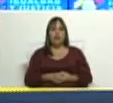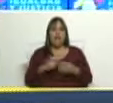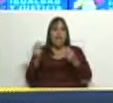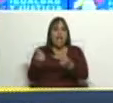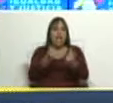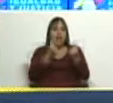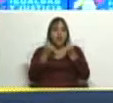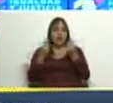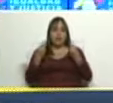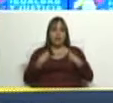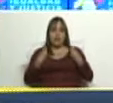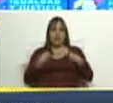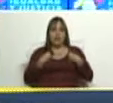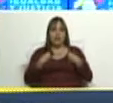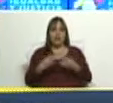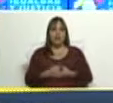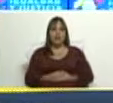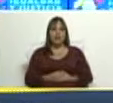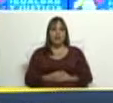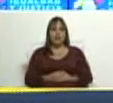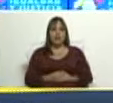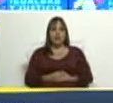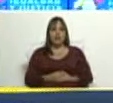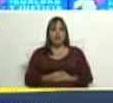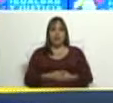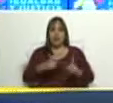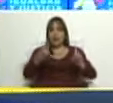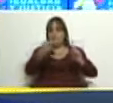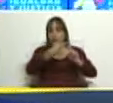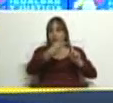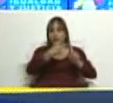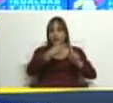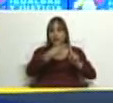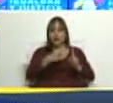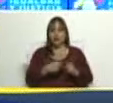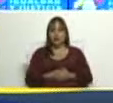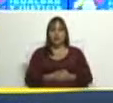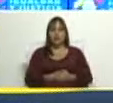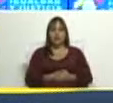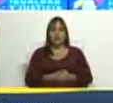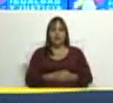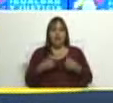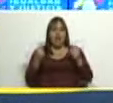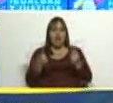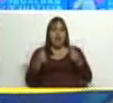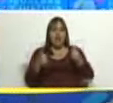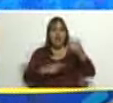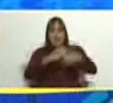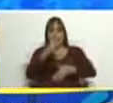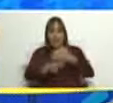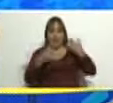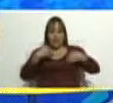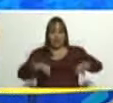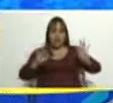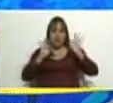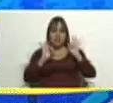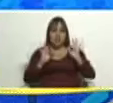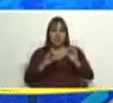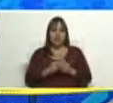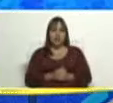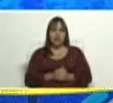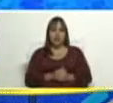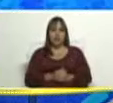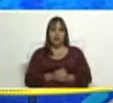Economía para la vida. En primer lugar, activar el plan especial